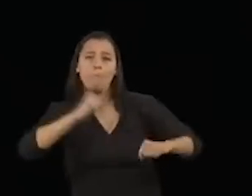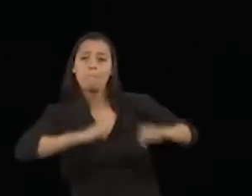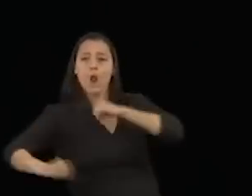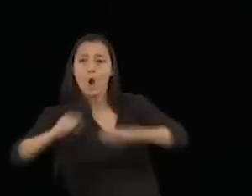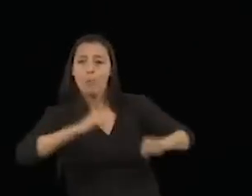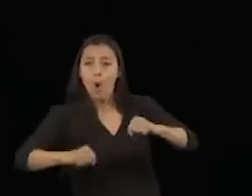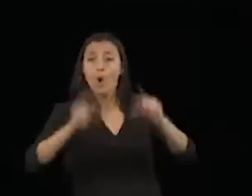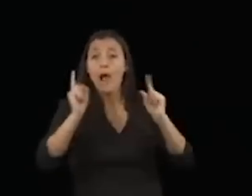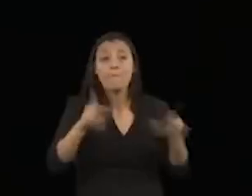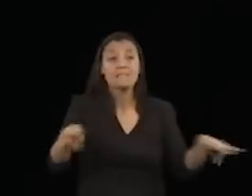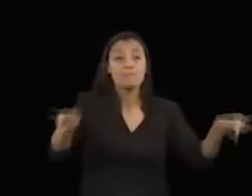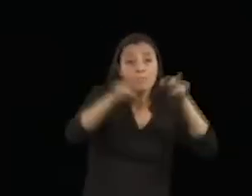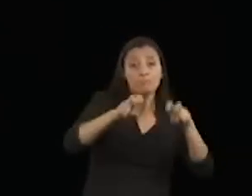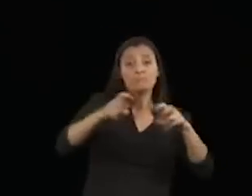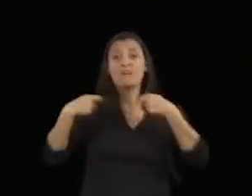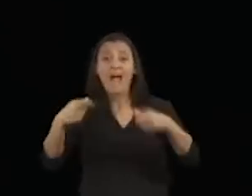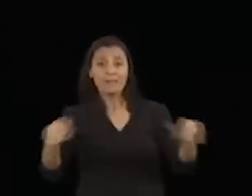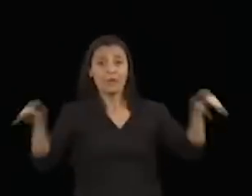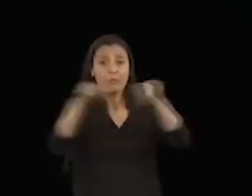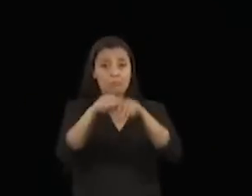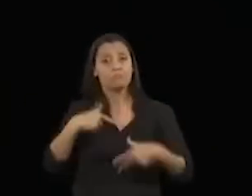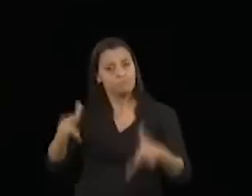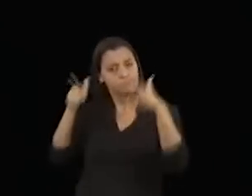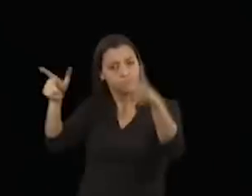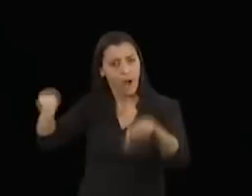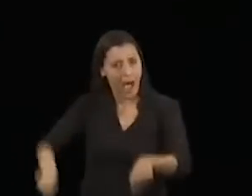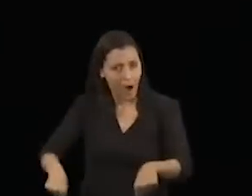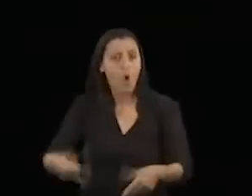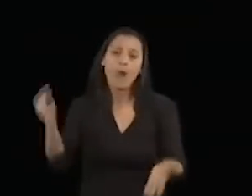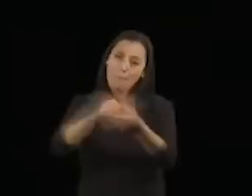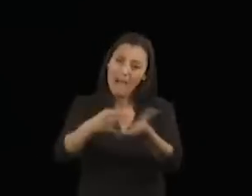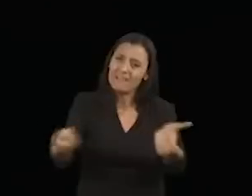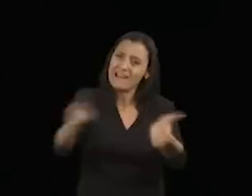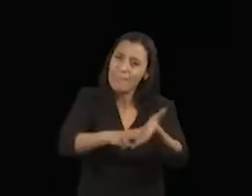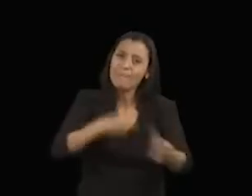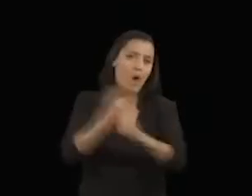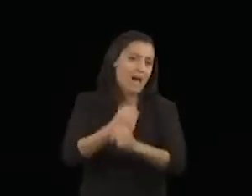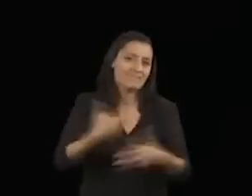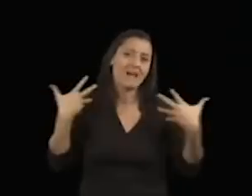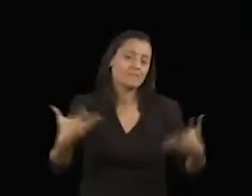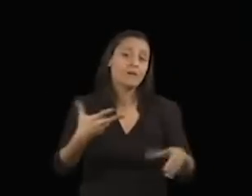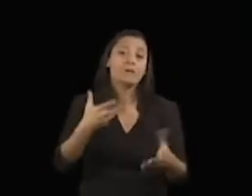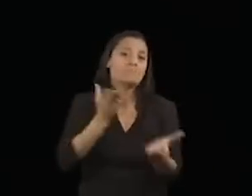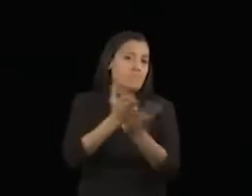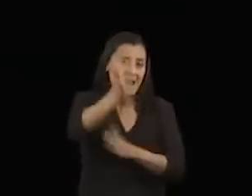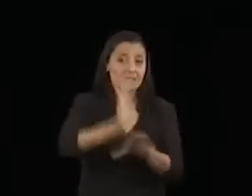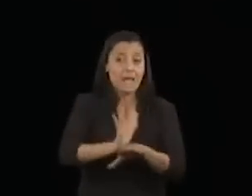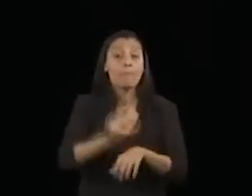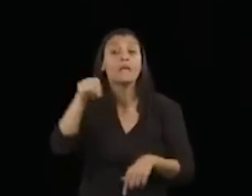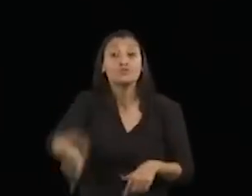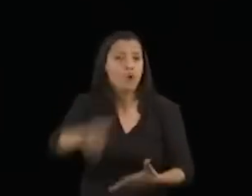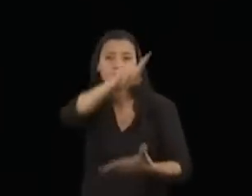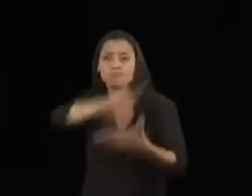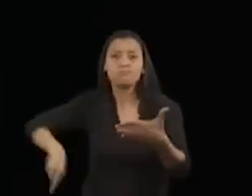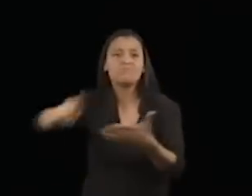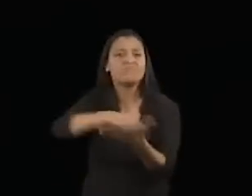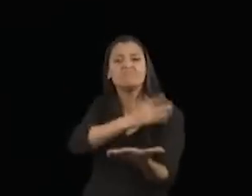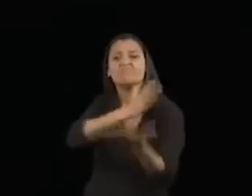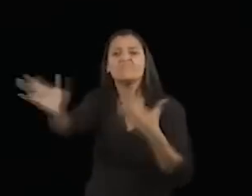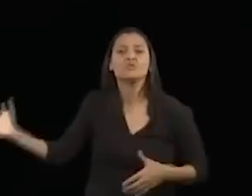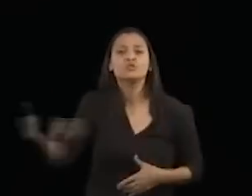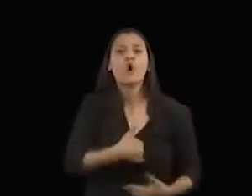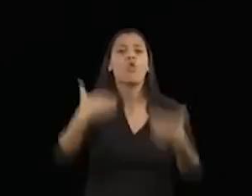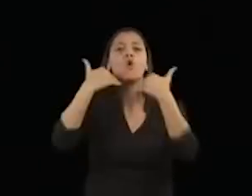equilibrio fiscal, se los digo yo ahora, lo dije antes, lo digo ahora y lo voy a repetir hasta el cansancio, les voy a vetar todo, me importa